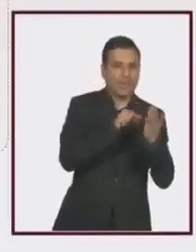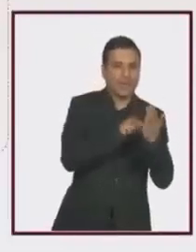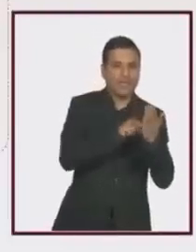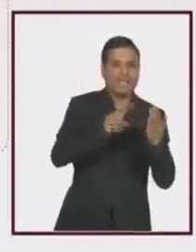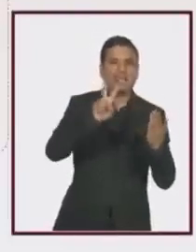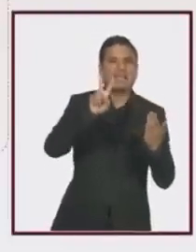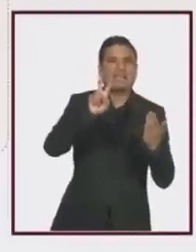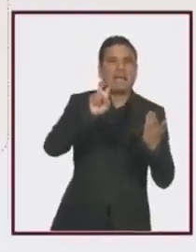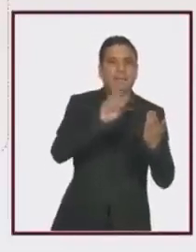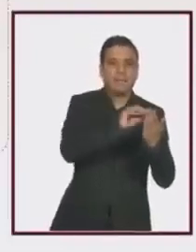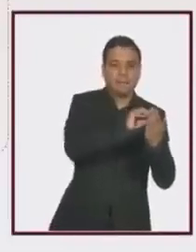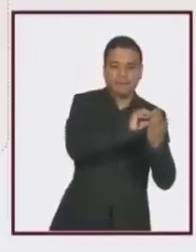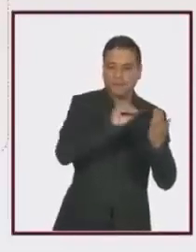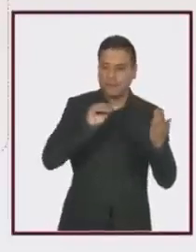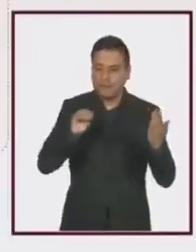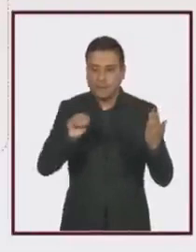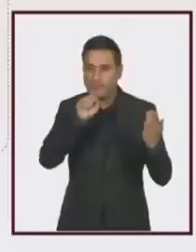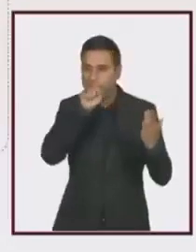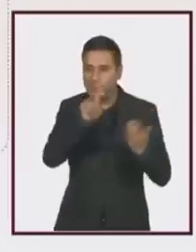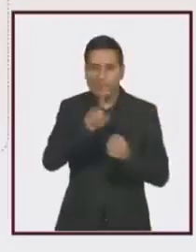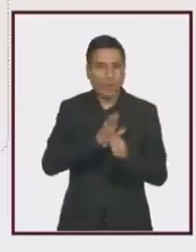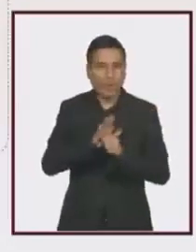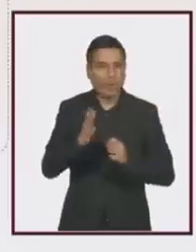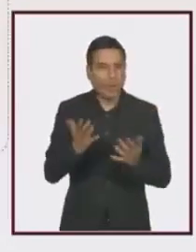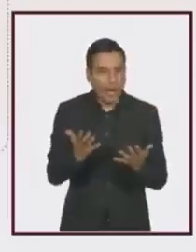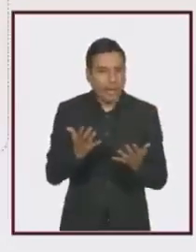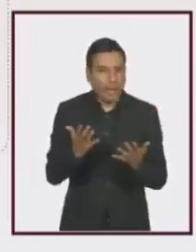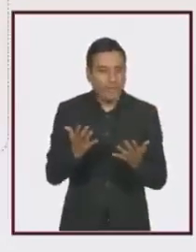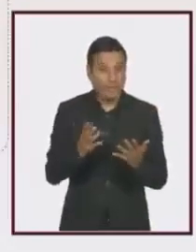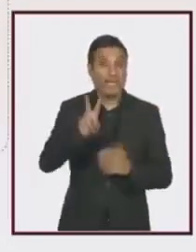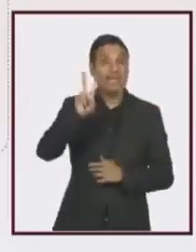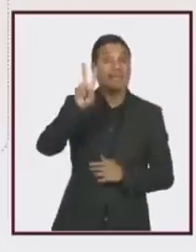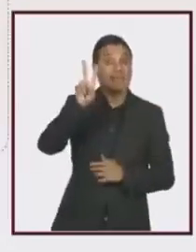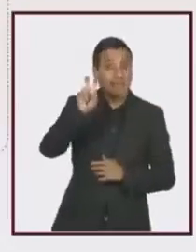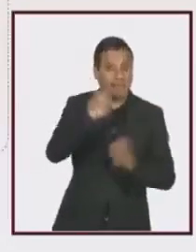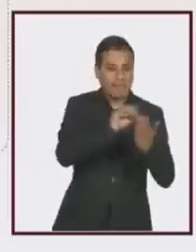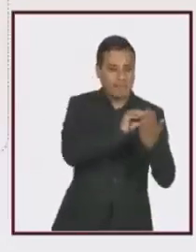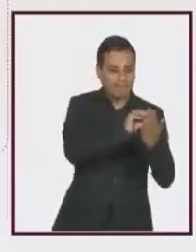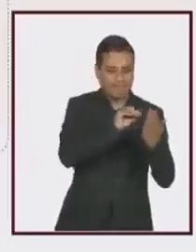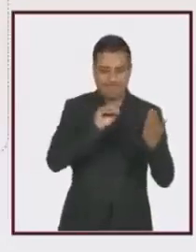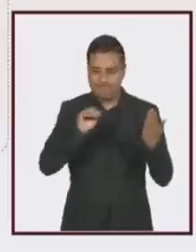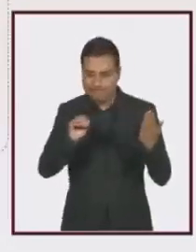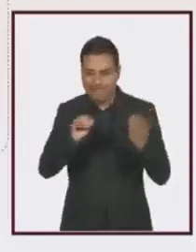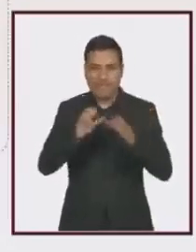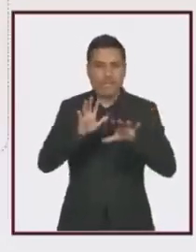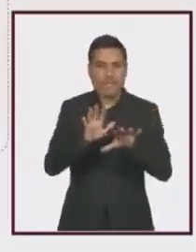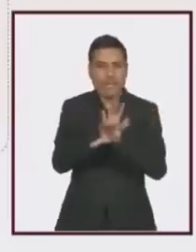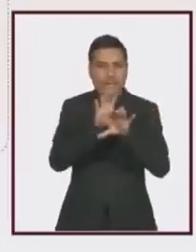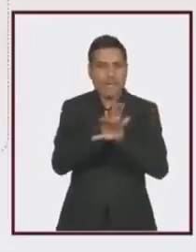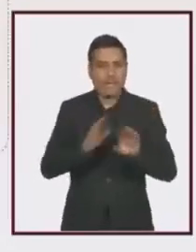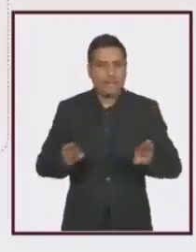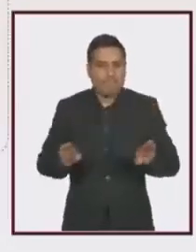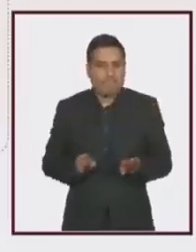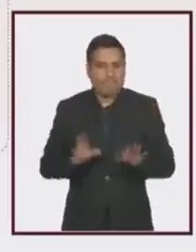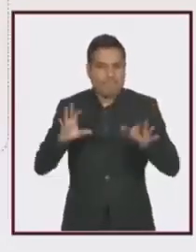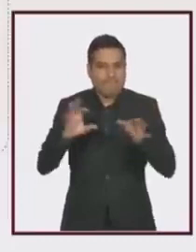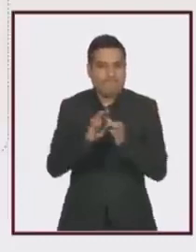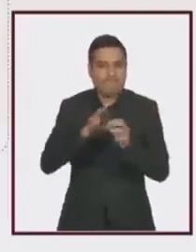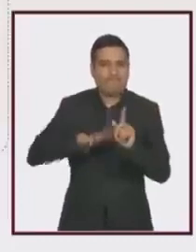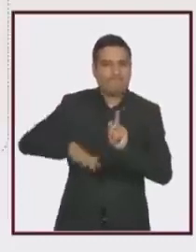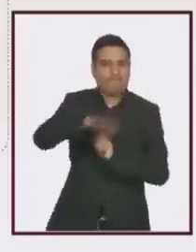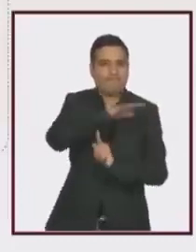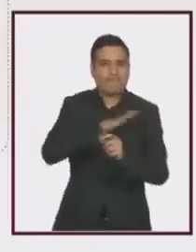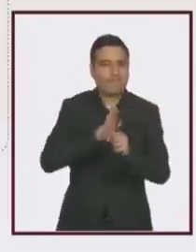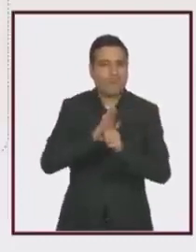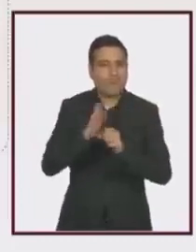están, qué tipo de contenidos hay necesidad de contextualizarlos al contexto específico de la escuela y